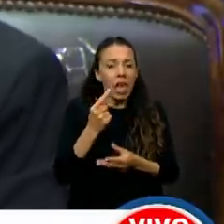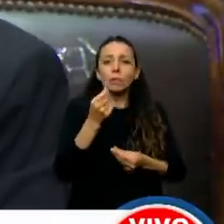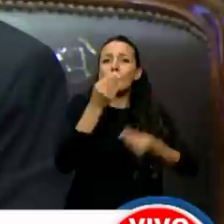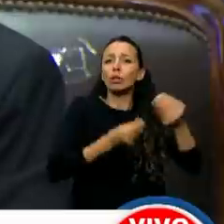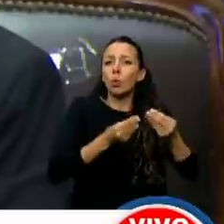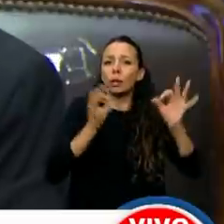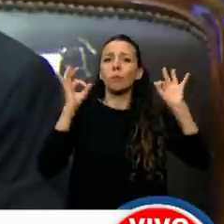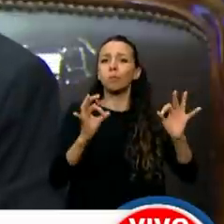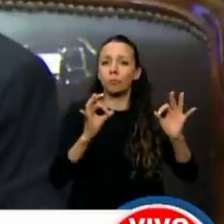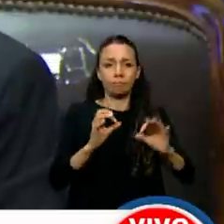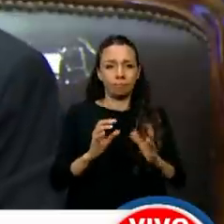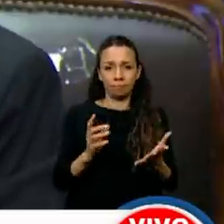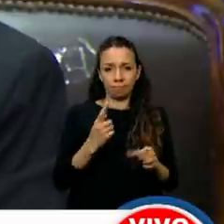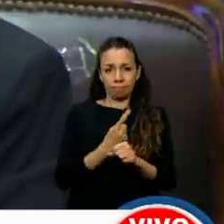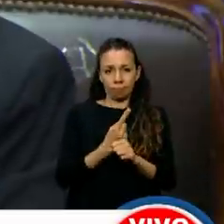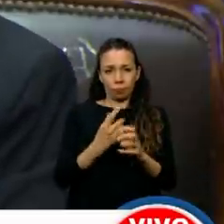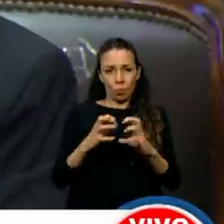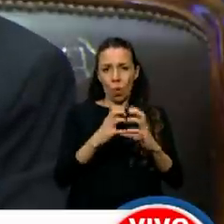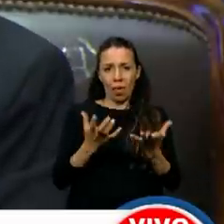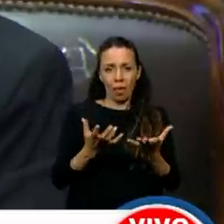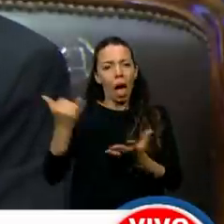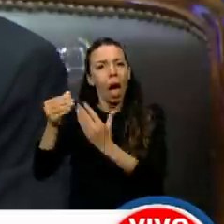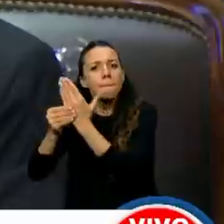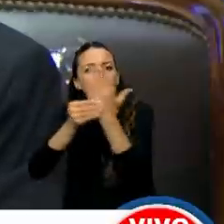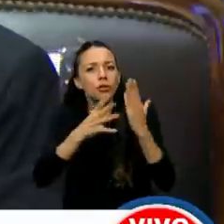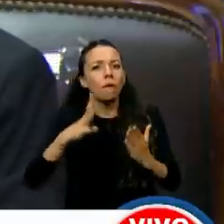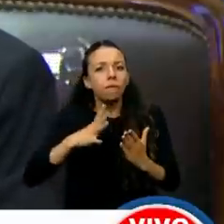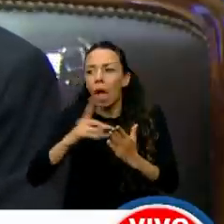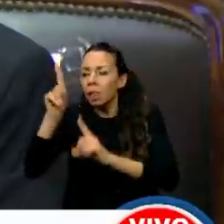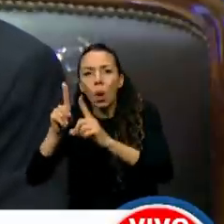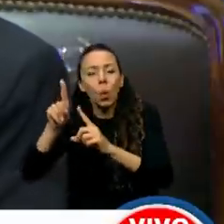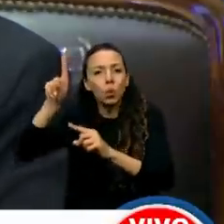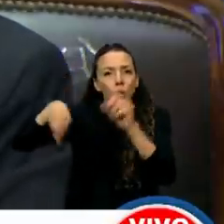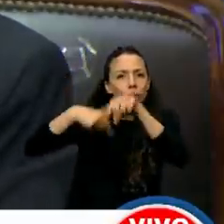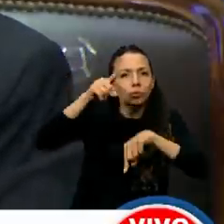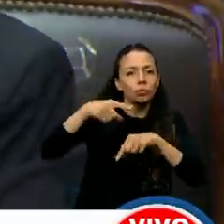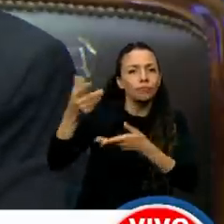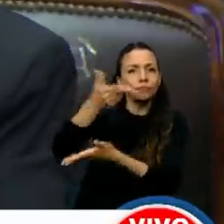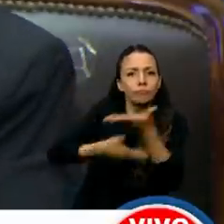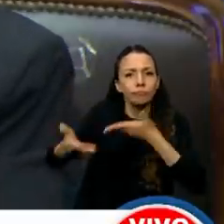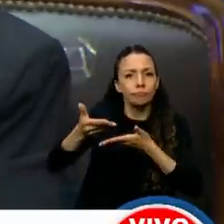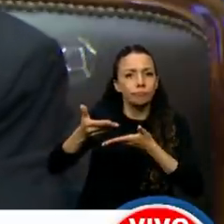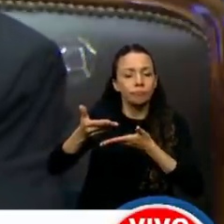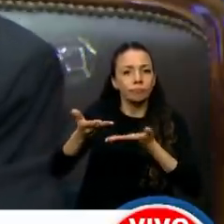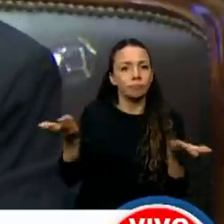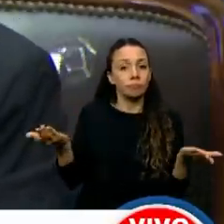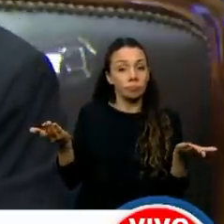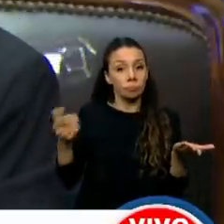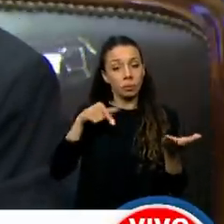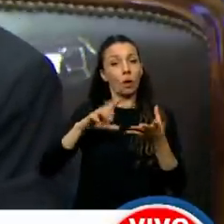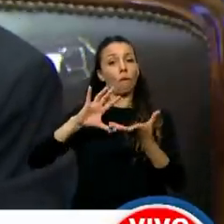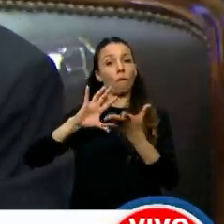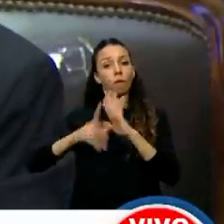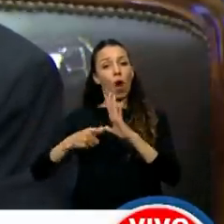venir respuestas que no se nos dieron un sistema político que además rechaza en este